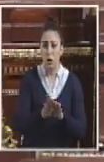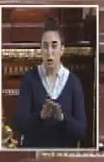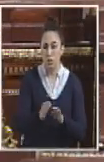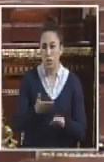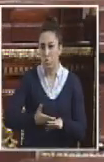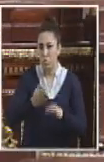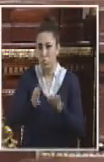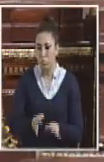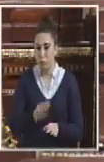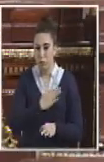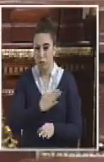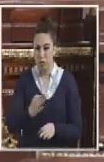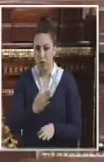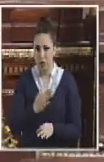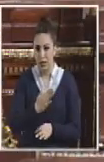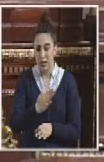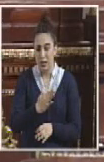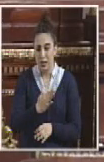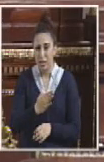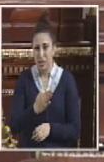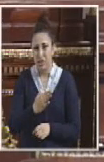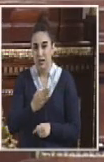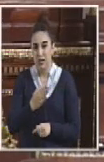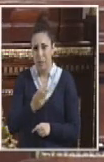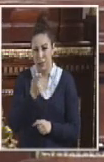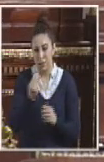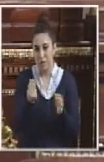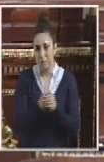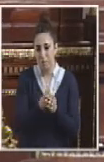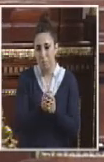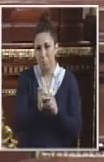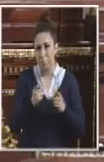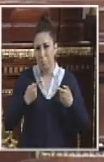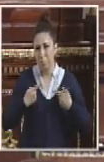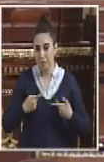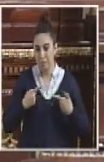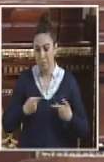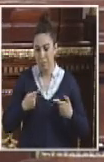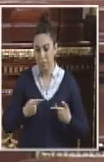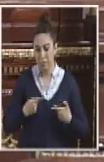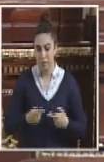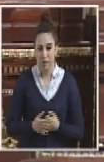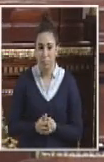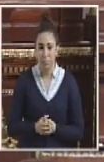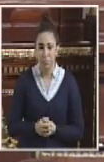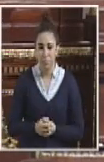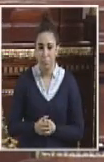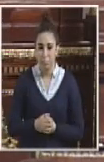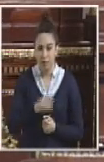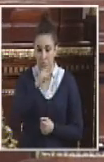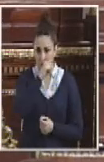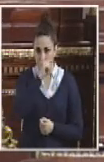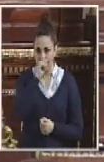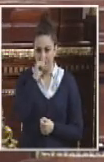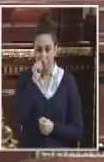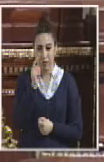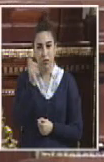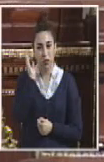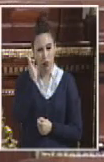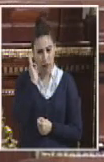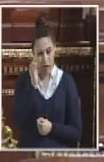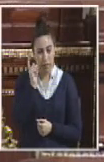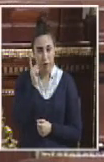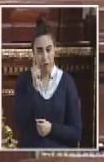efectivos de protección a este tipo de usuarios. Impulsemos esta política